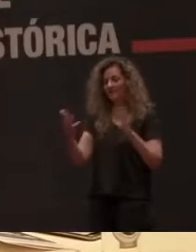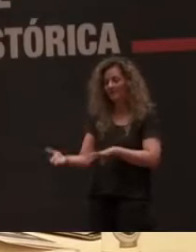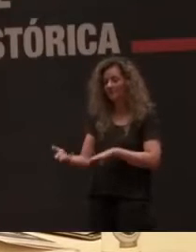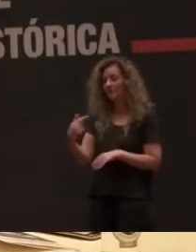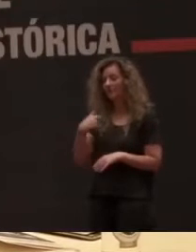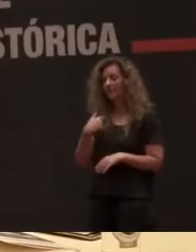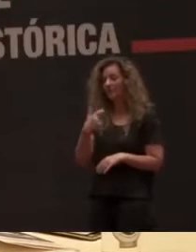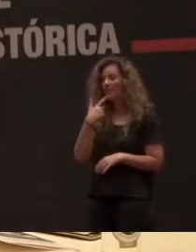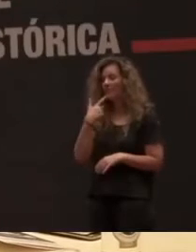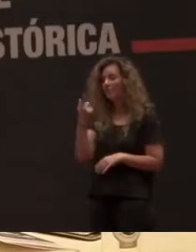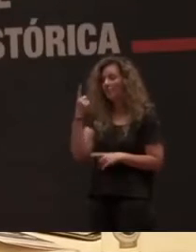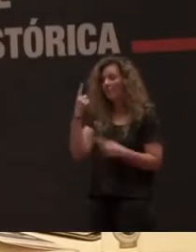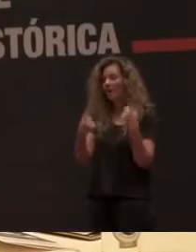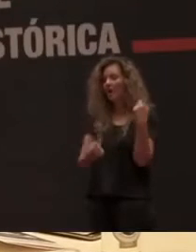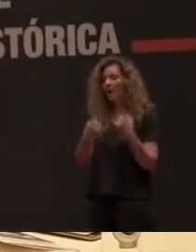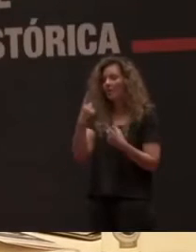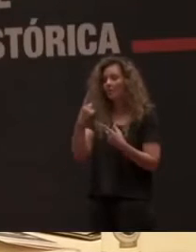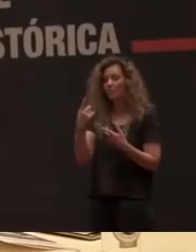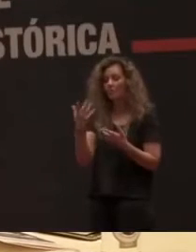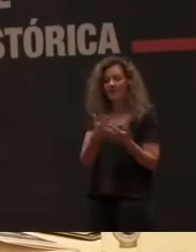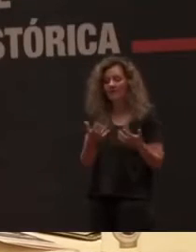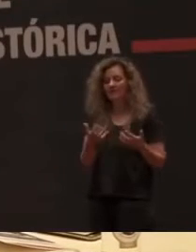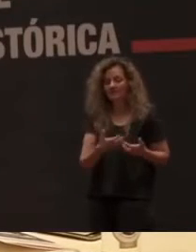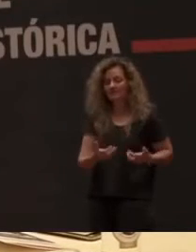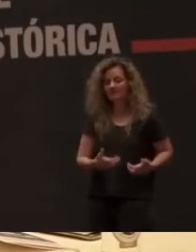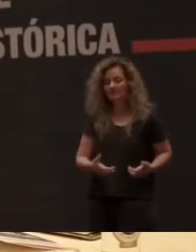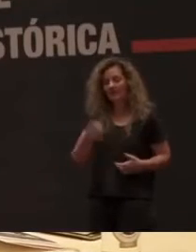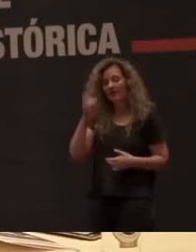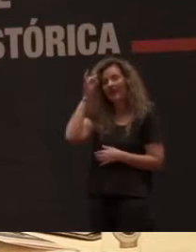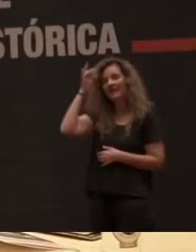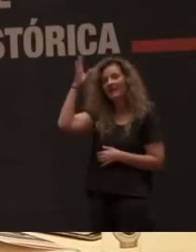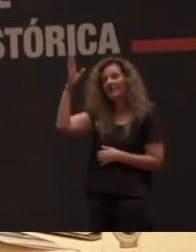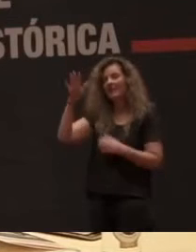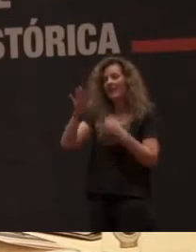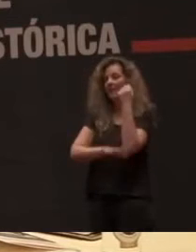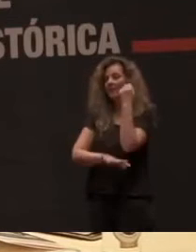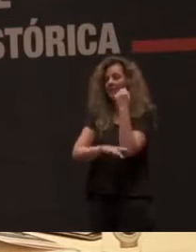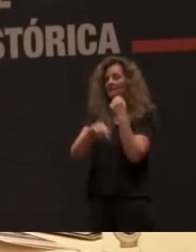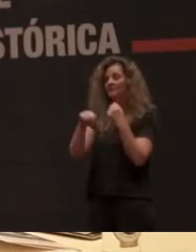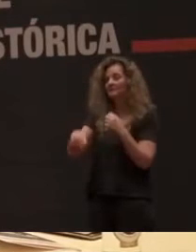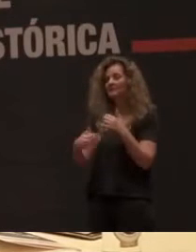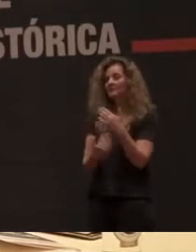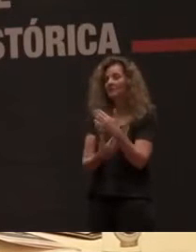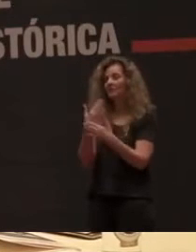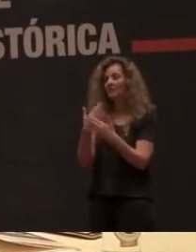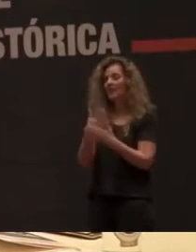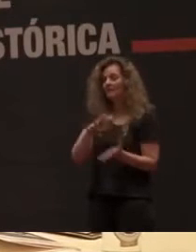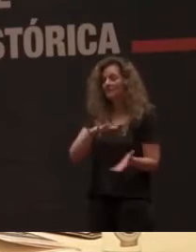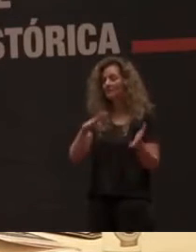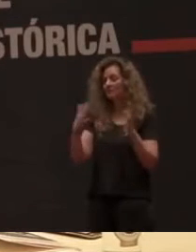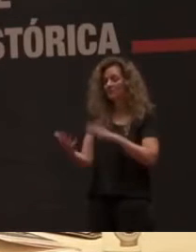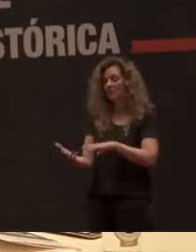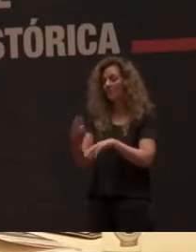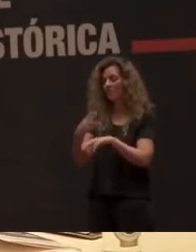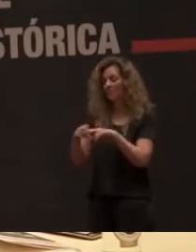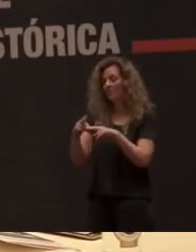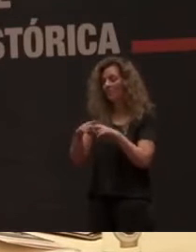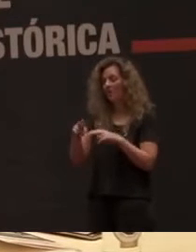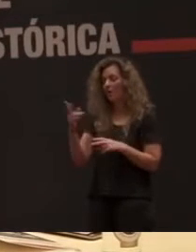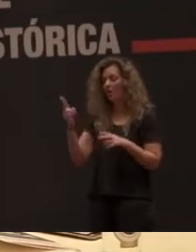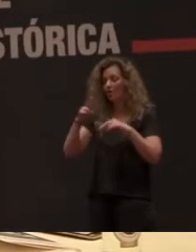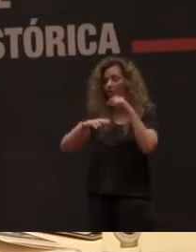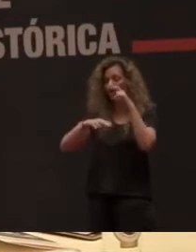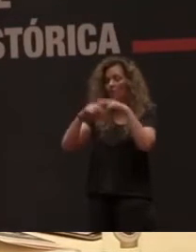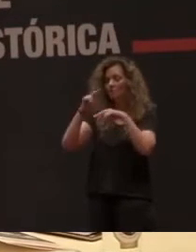Ha asumido en algunos de sus artículos una de las ideas básicas de estas jornadas, que durante la transición política la construcción de una memoria